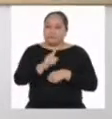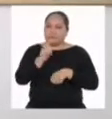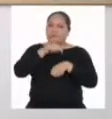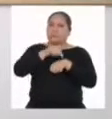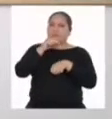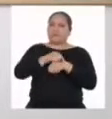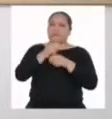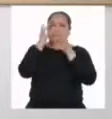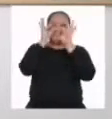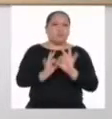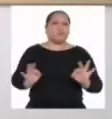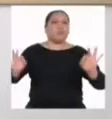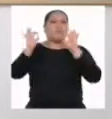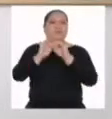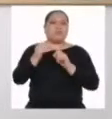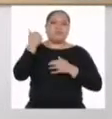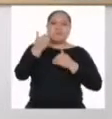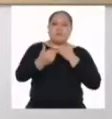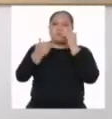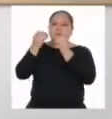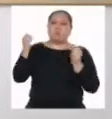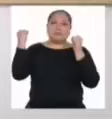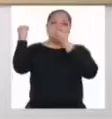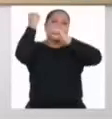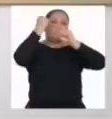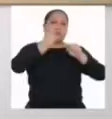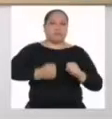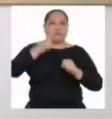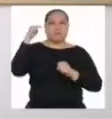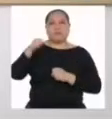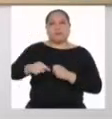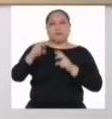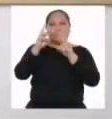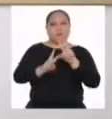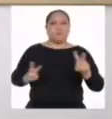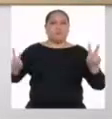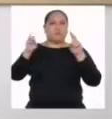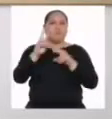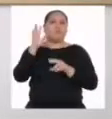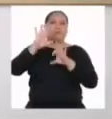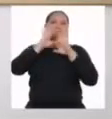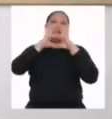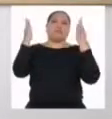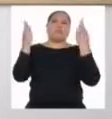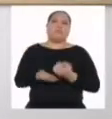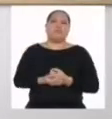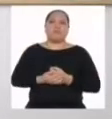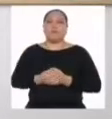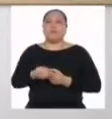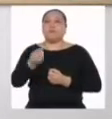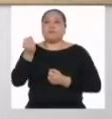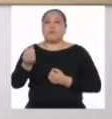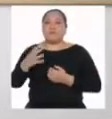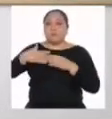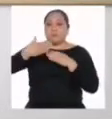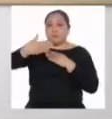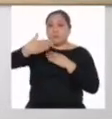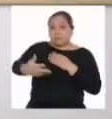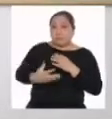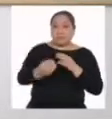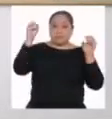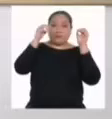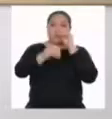un tiempo valioso para desarrollar y fortalecer esos valores en familia, pues luego los